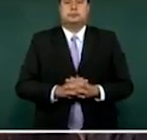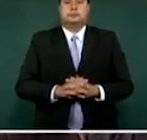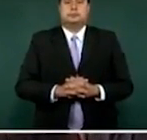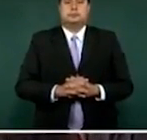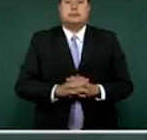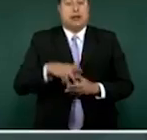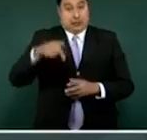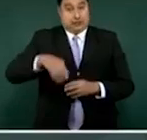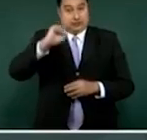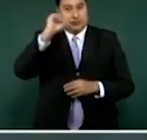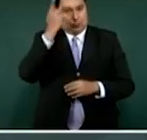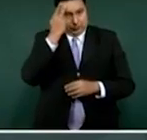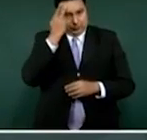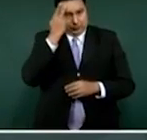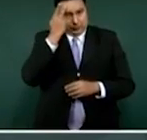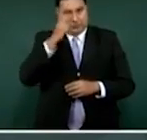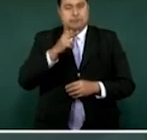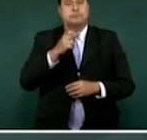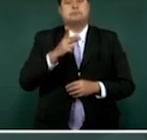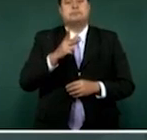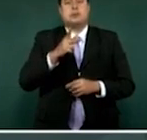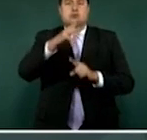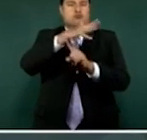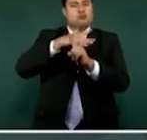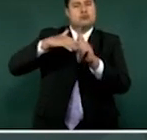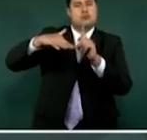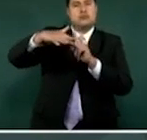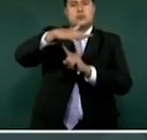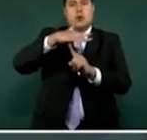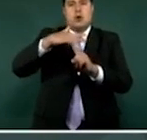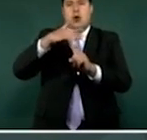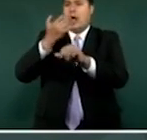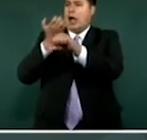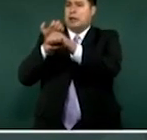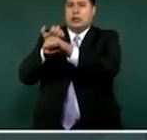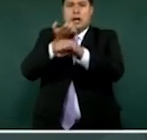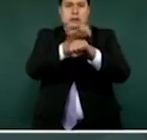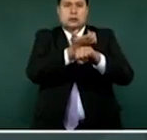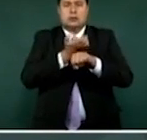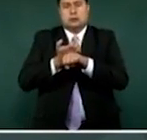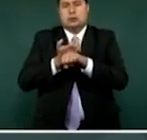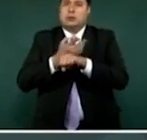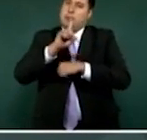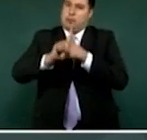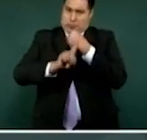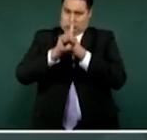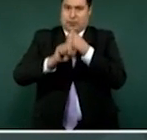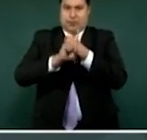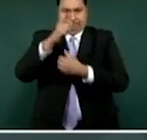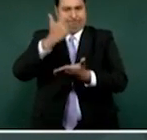Y San Luis Potosí está rodeado de estados donde tenemos problemas